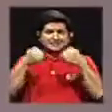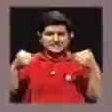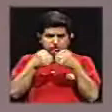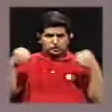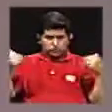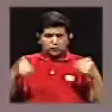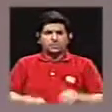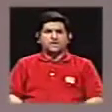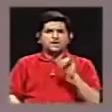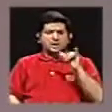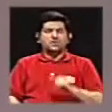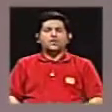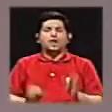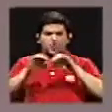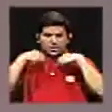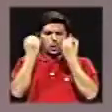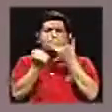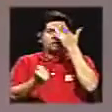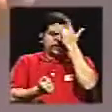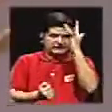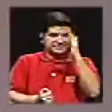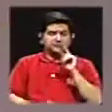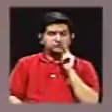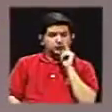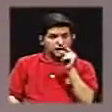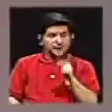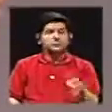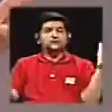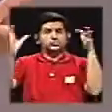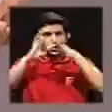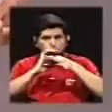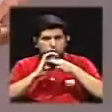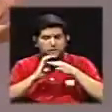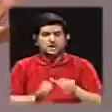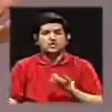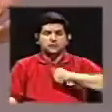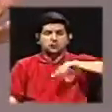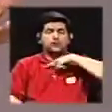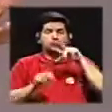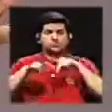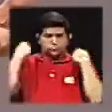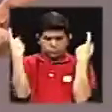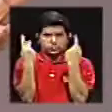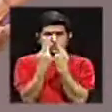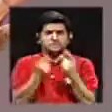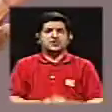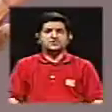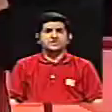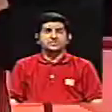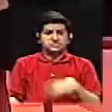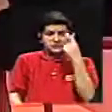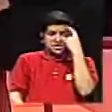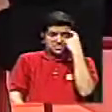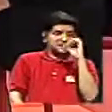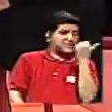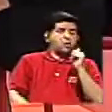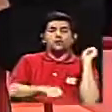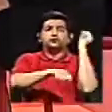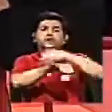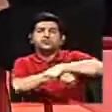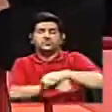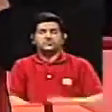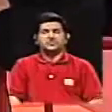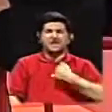una organización intelectual. Eso junto es lo que hace que seamos el partido a vencer en este país y que estemos